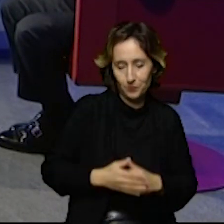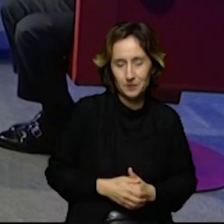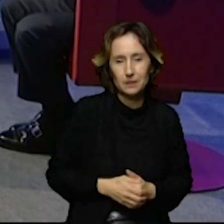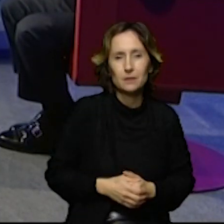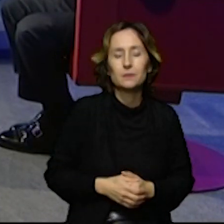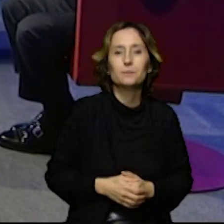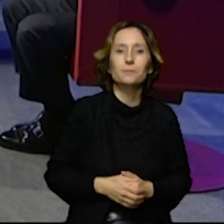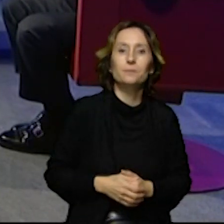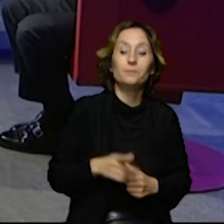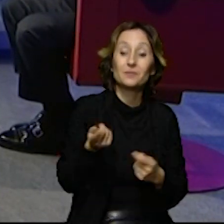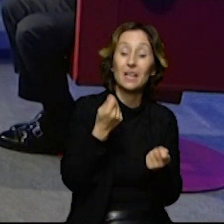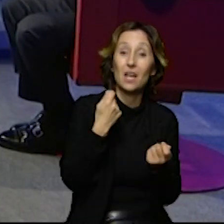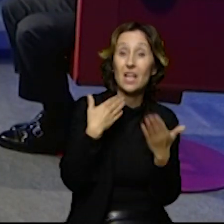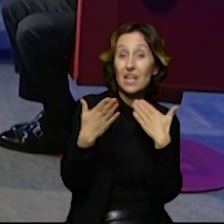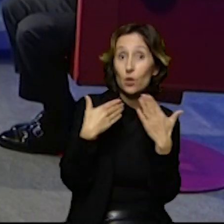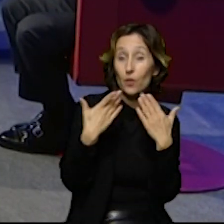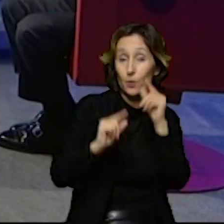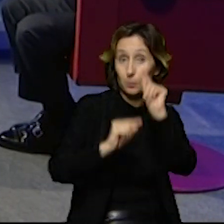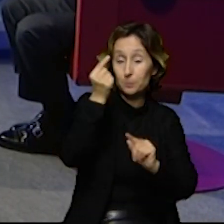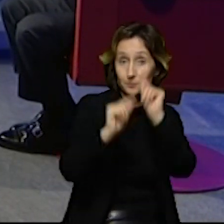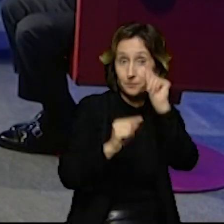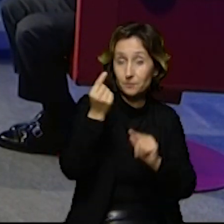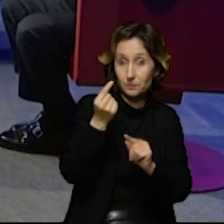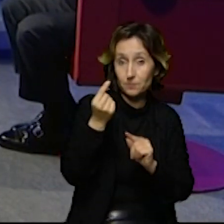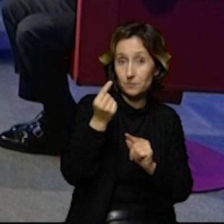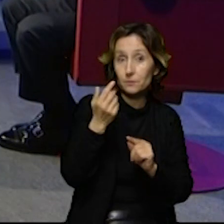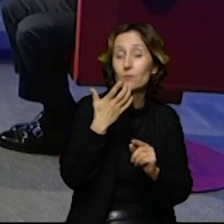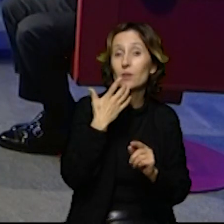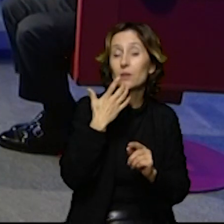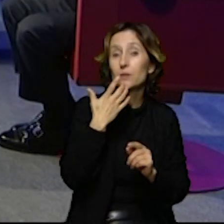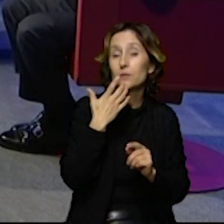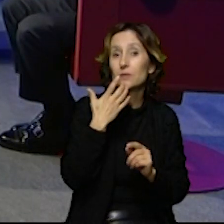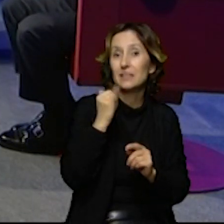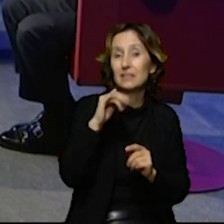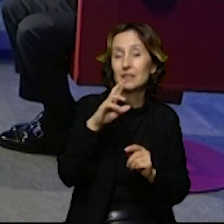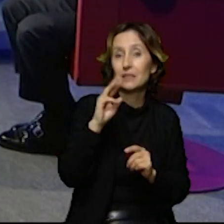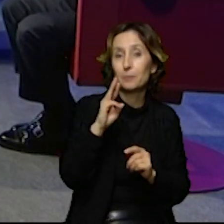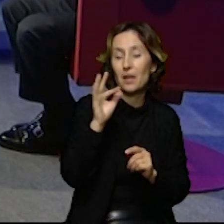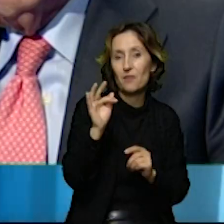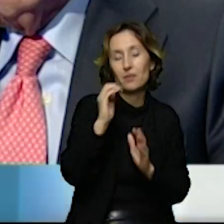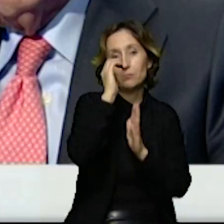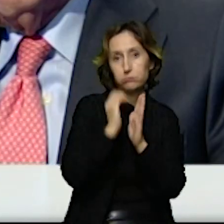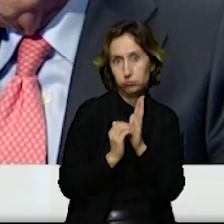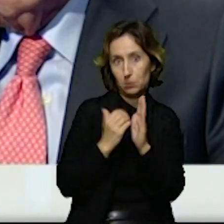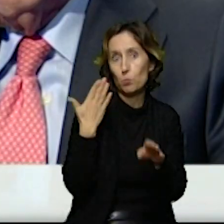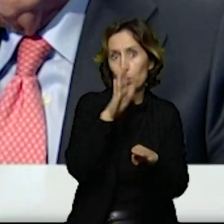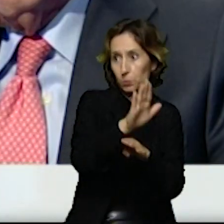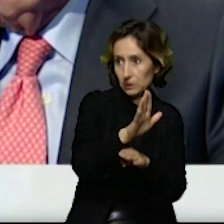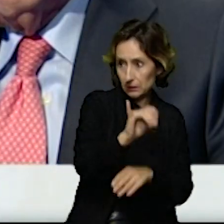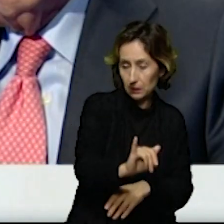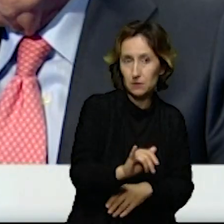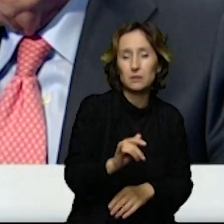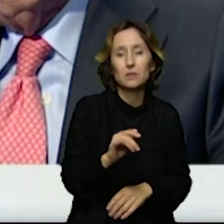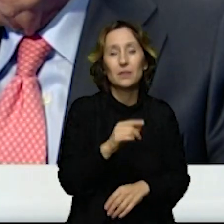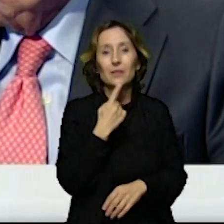Hay propuestas en esa negociación de presupuestos para deflactar, por ejemplo, la tarifa del IRPF. Hay propuestas que basculan entre el